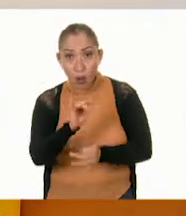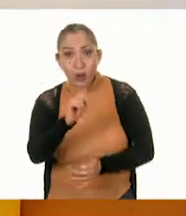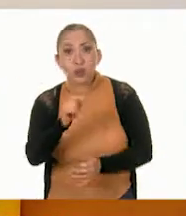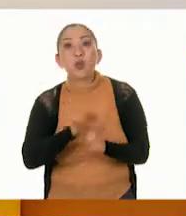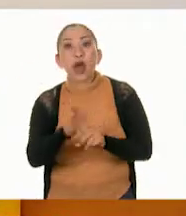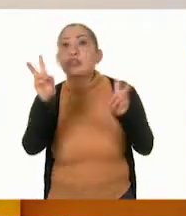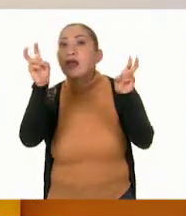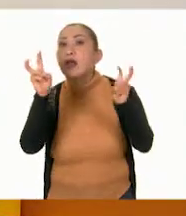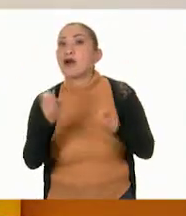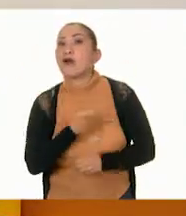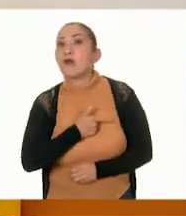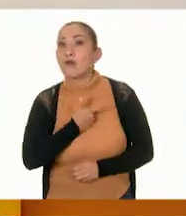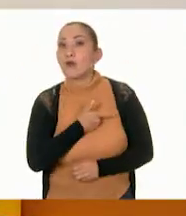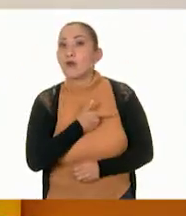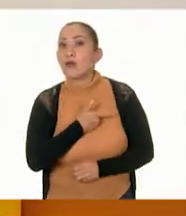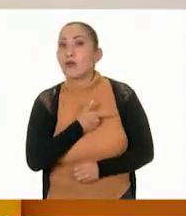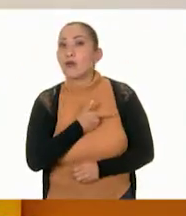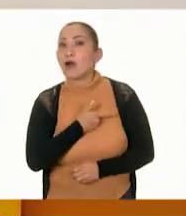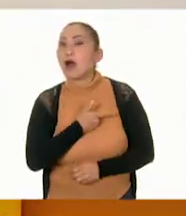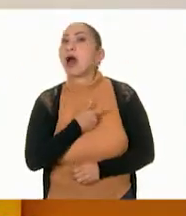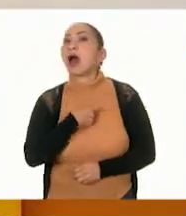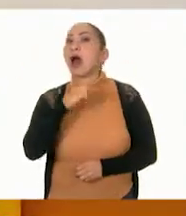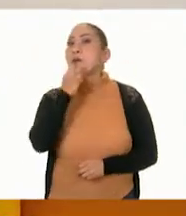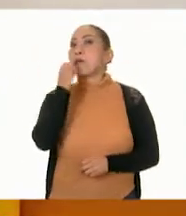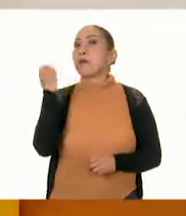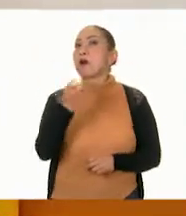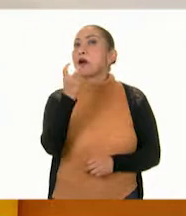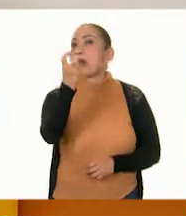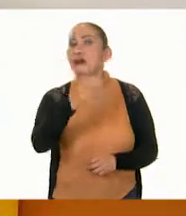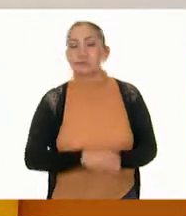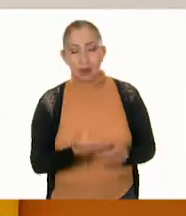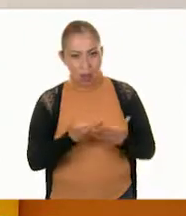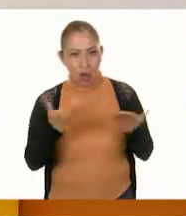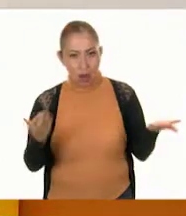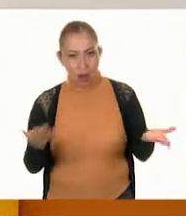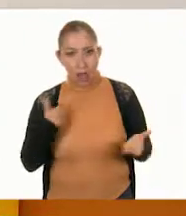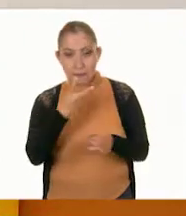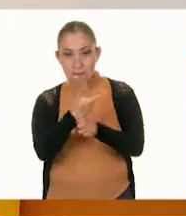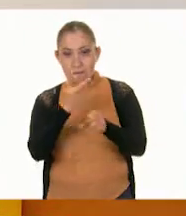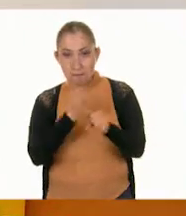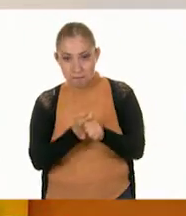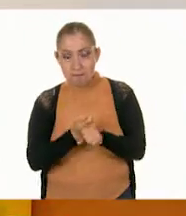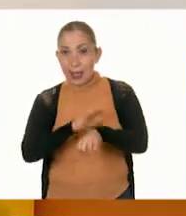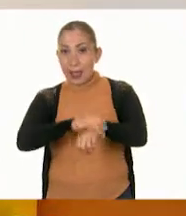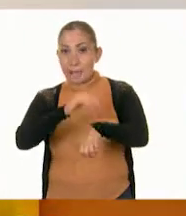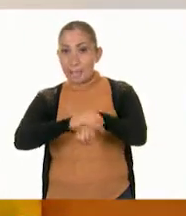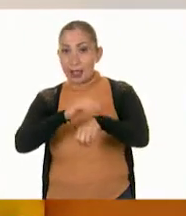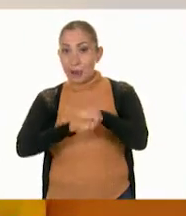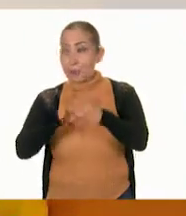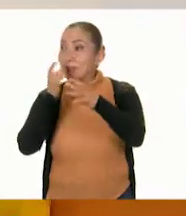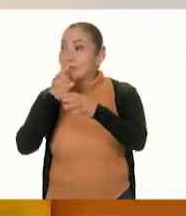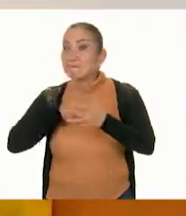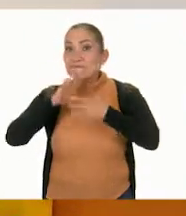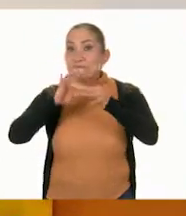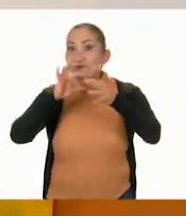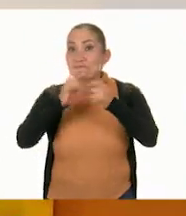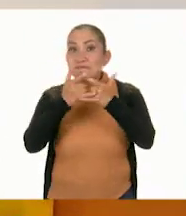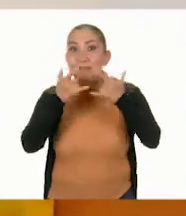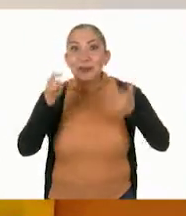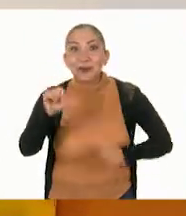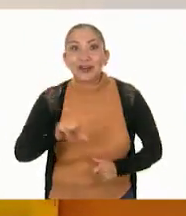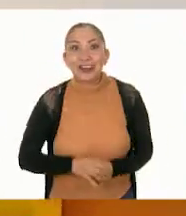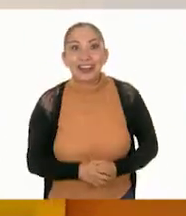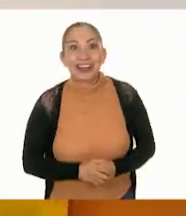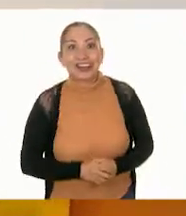gusta? ¡Ay, ese también está muy, muy padre! ¿Qué les parece si los invito con nuestro buen amigo para que nos cuente un cuento del día de hoy? ¡Sí,